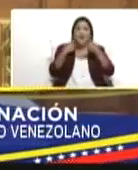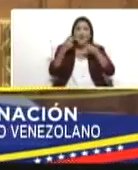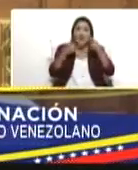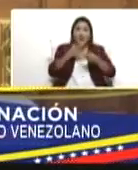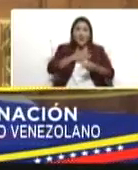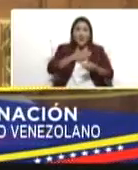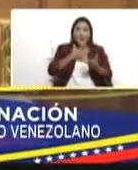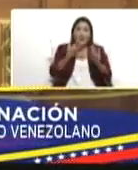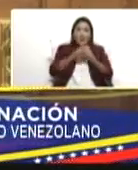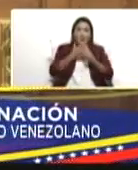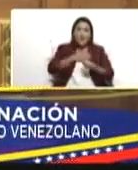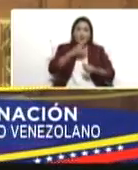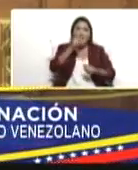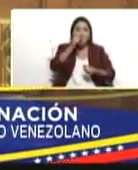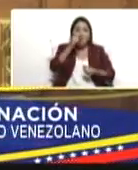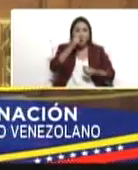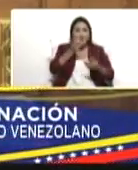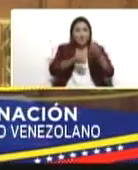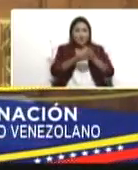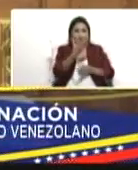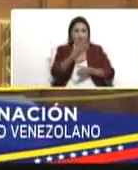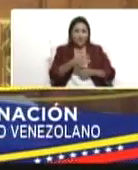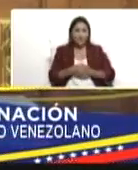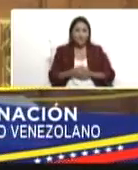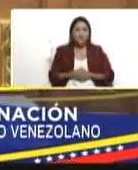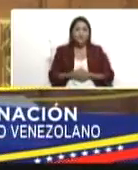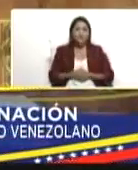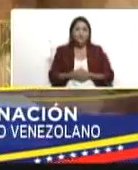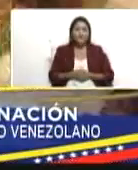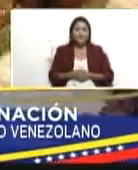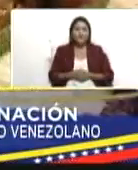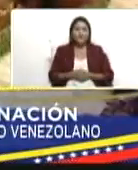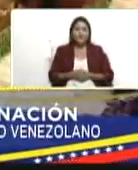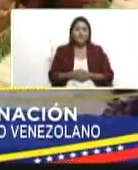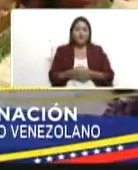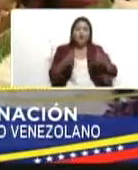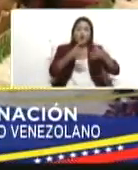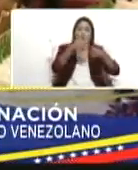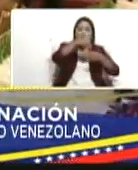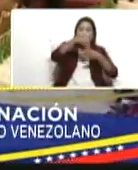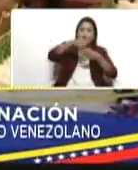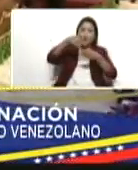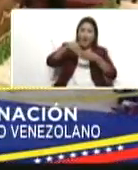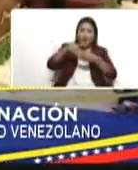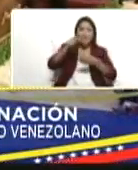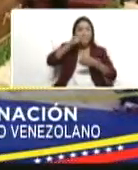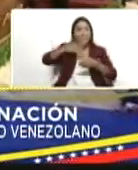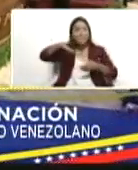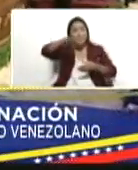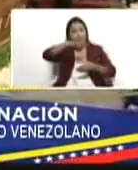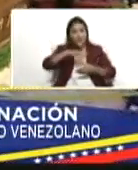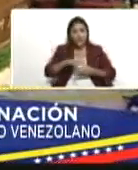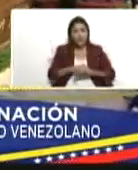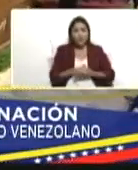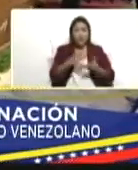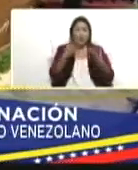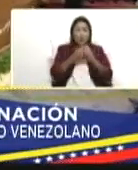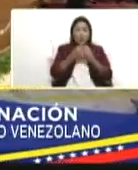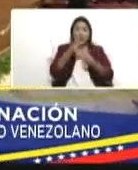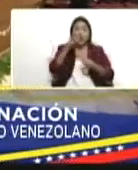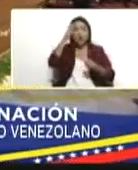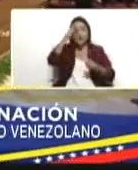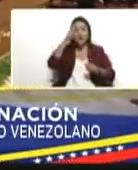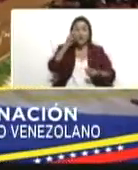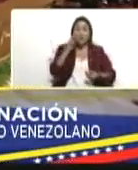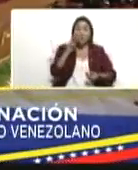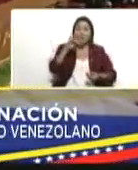de Jesús maduro García fundador con el maestro del movimiento electoral del pueblo glorioso movimiento el maestro preto recuerdo